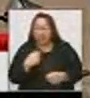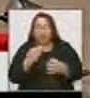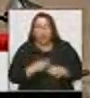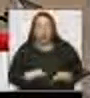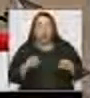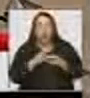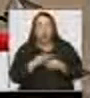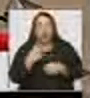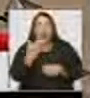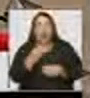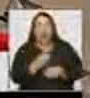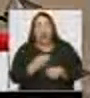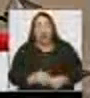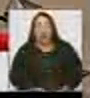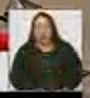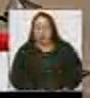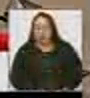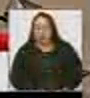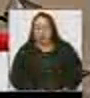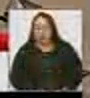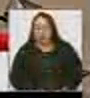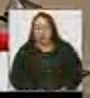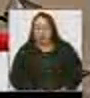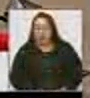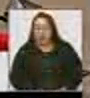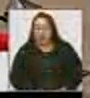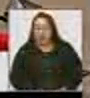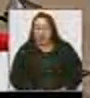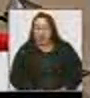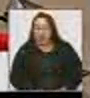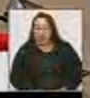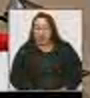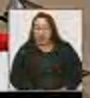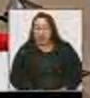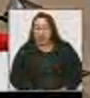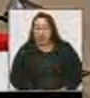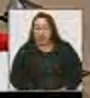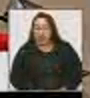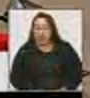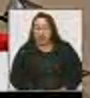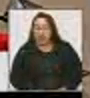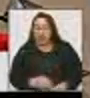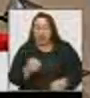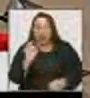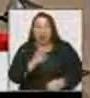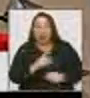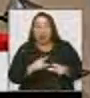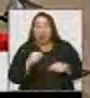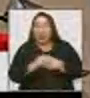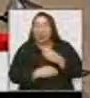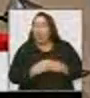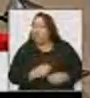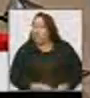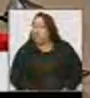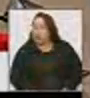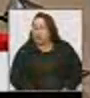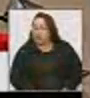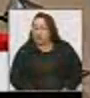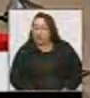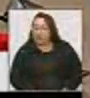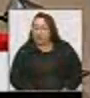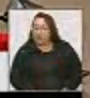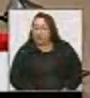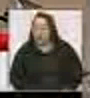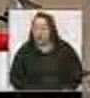es conveniente que los banqueros sean propietarios de AFPs, porque en ninguna parte del mundo